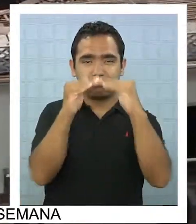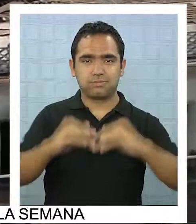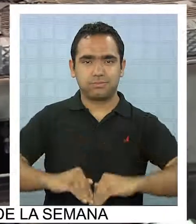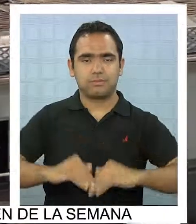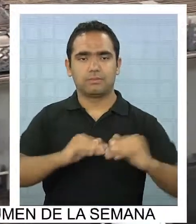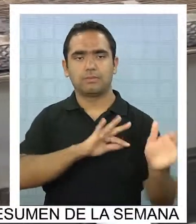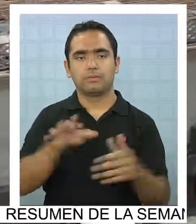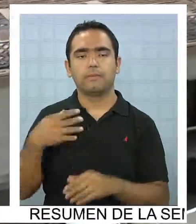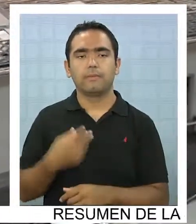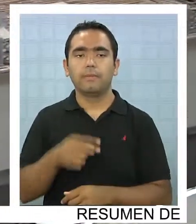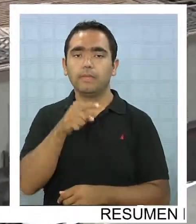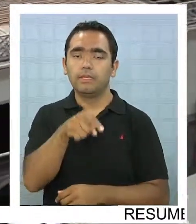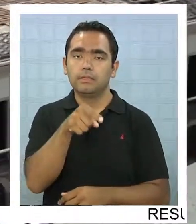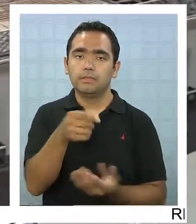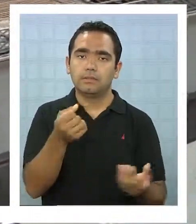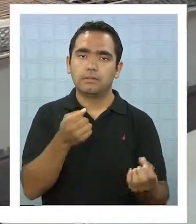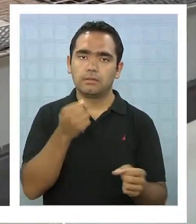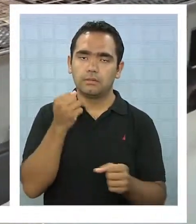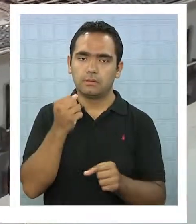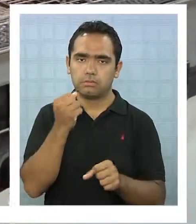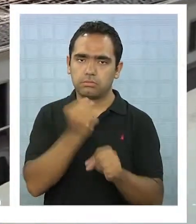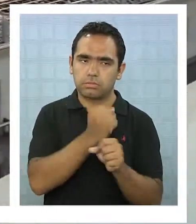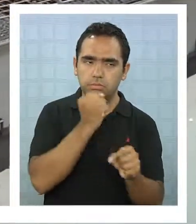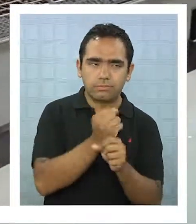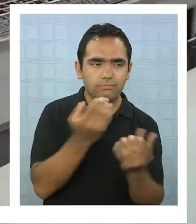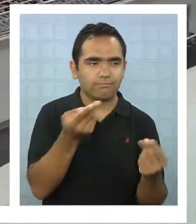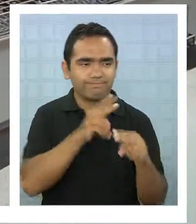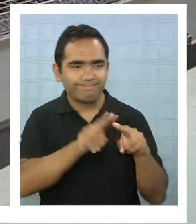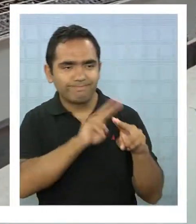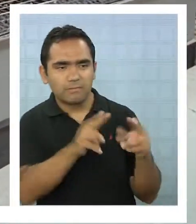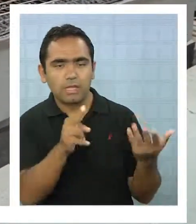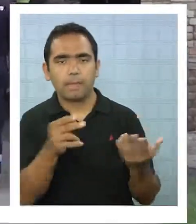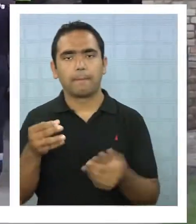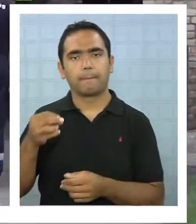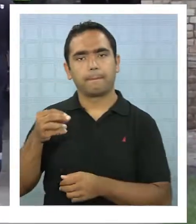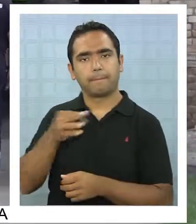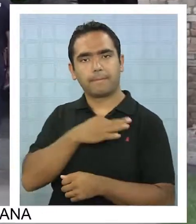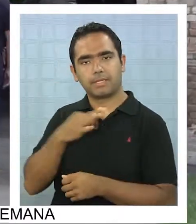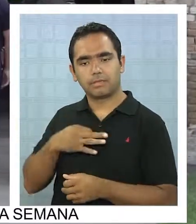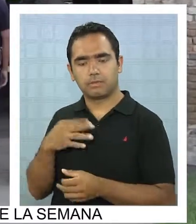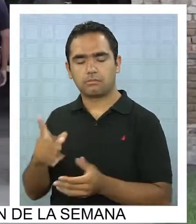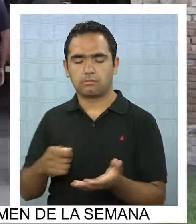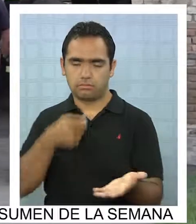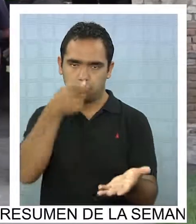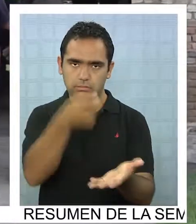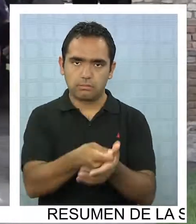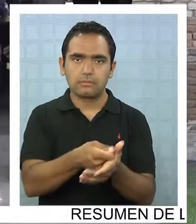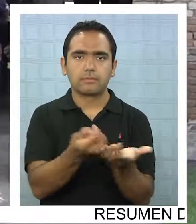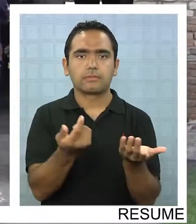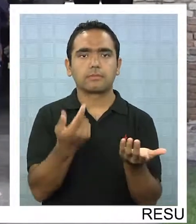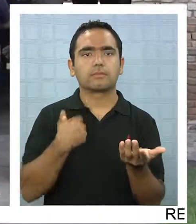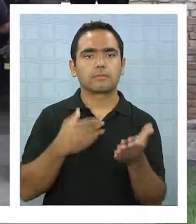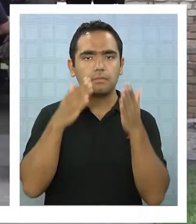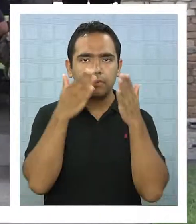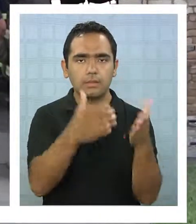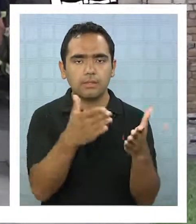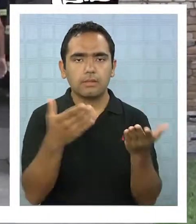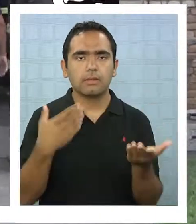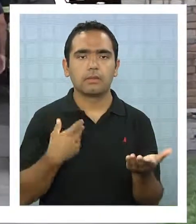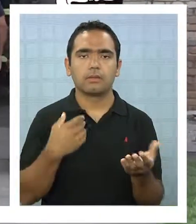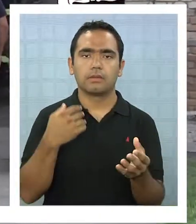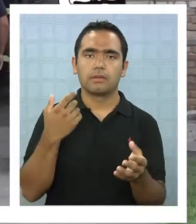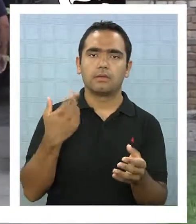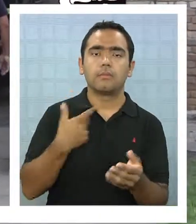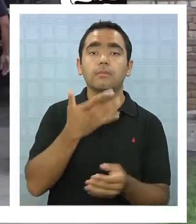esta manera las obras serán financiadas con el fondo especial del ministerio que está destinado para la intervención de edificios patrimoniales